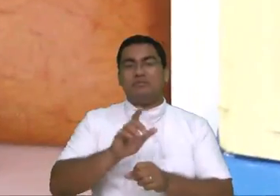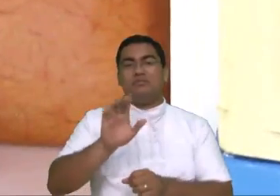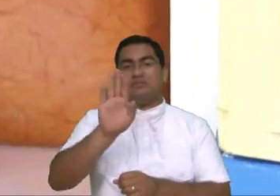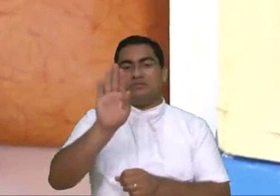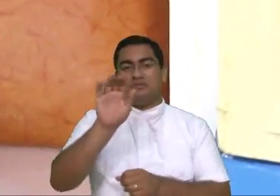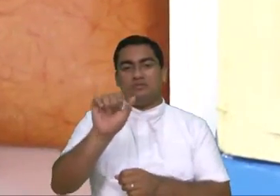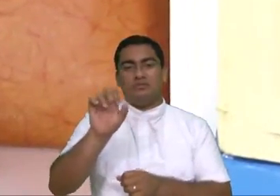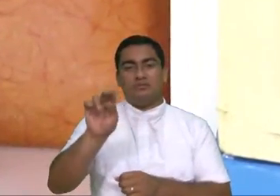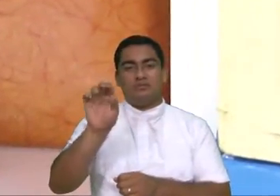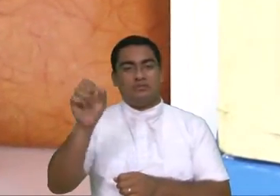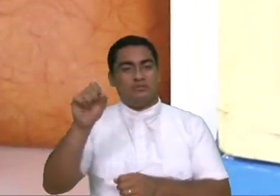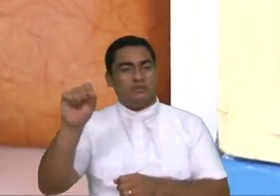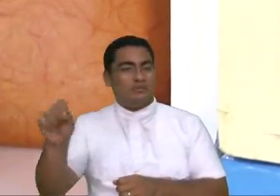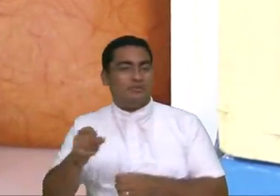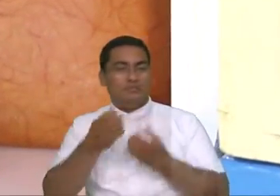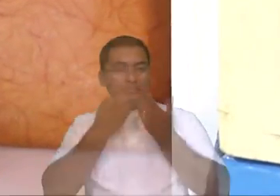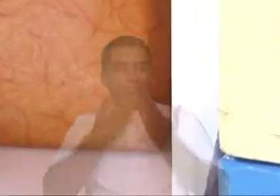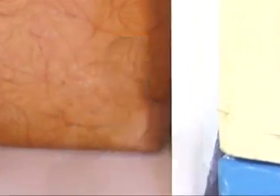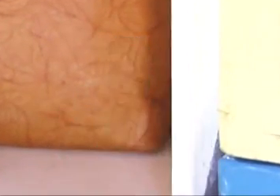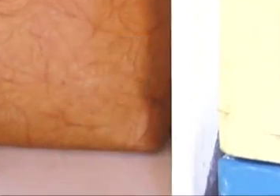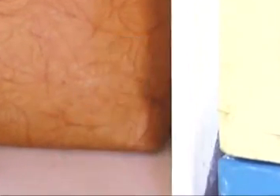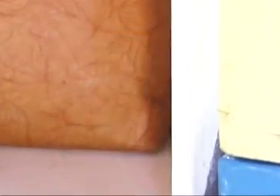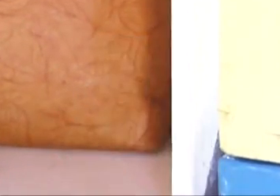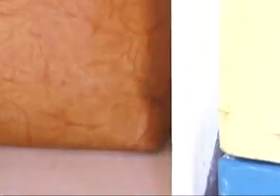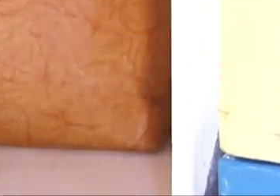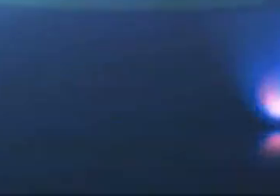canal parlamentario, les informó Vanessa Paz.